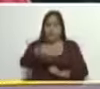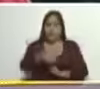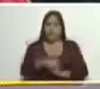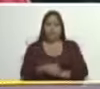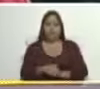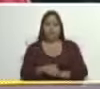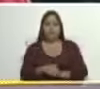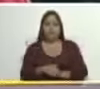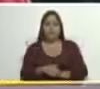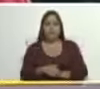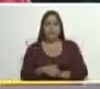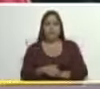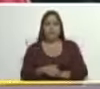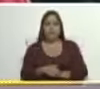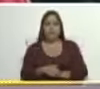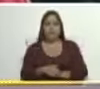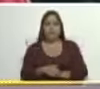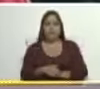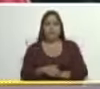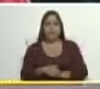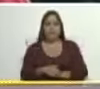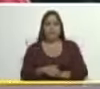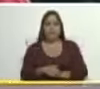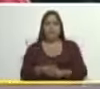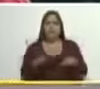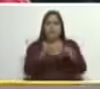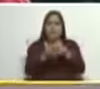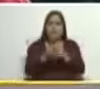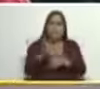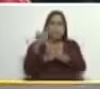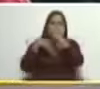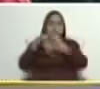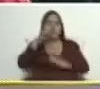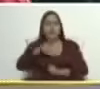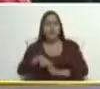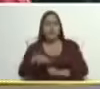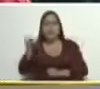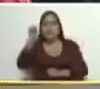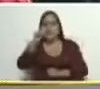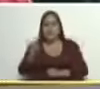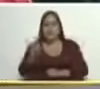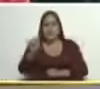al igual que Sandino,